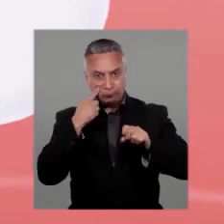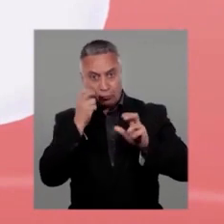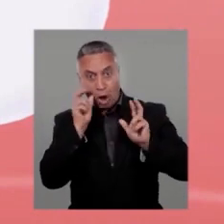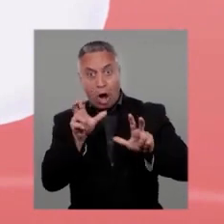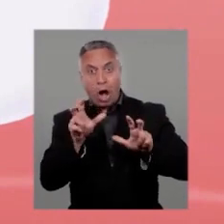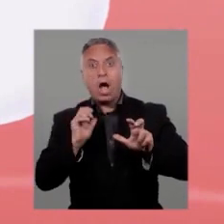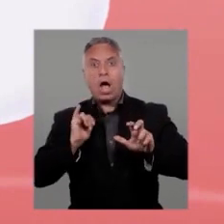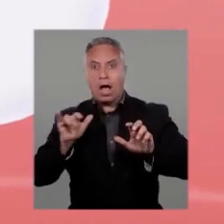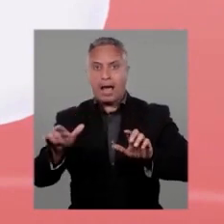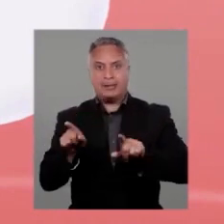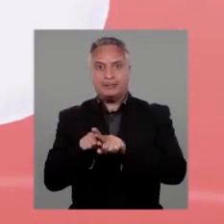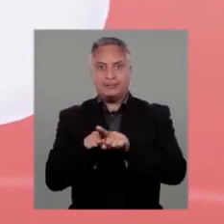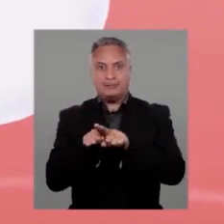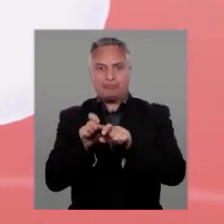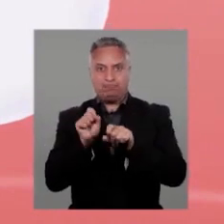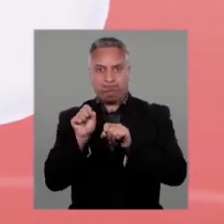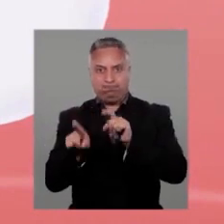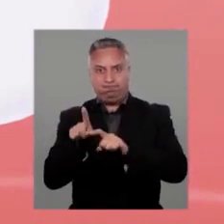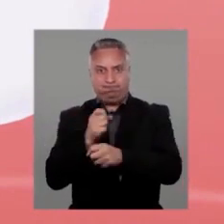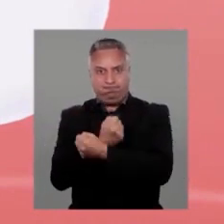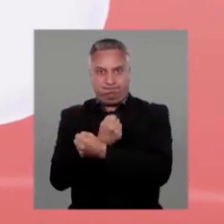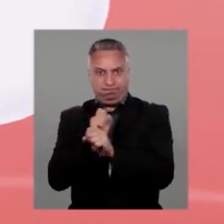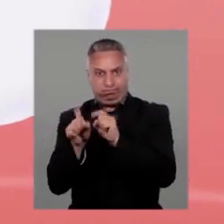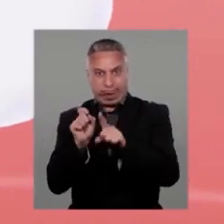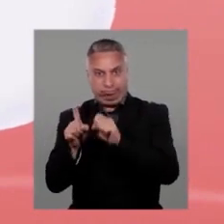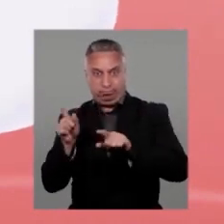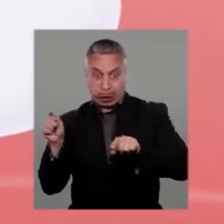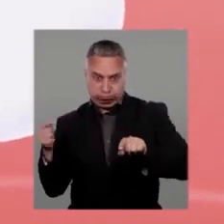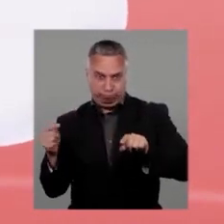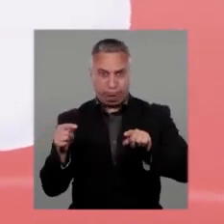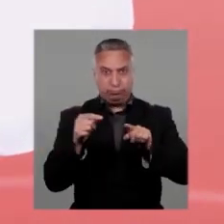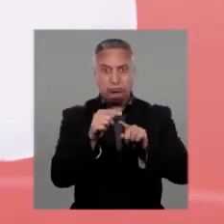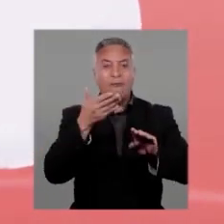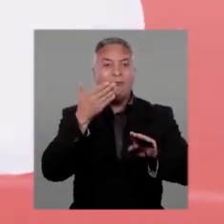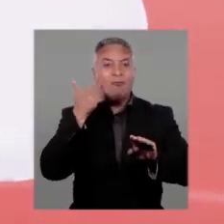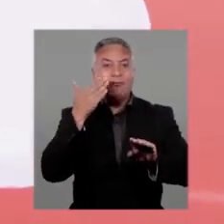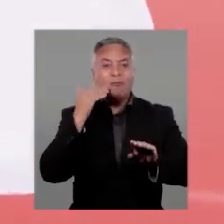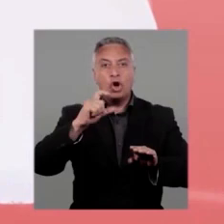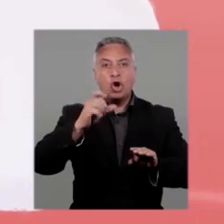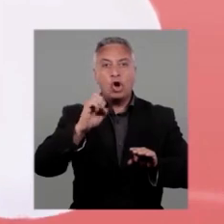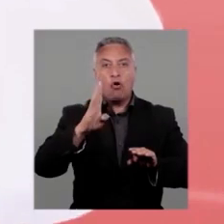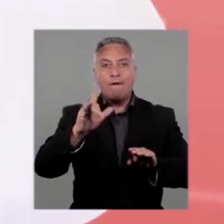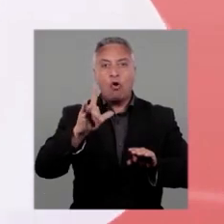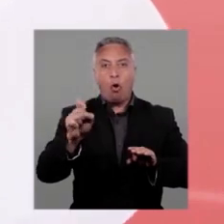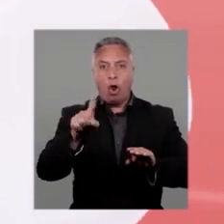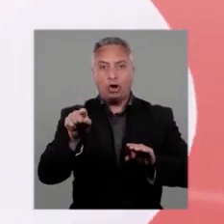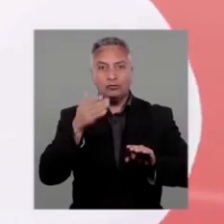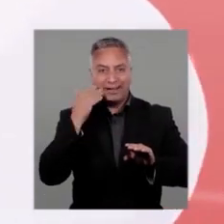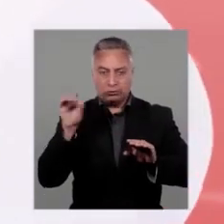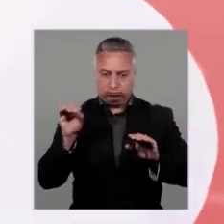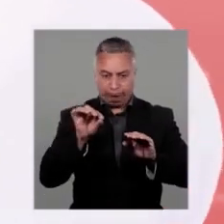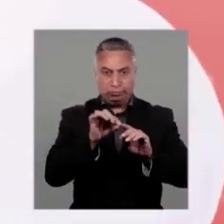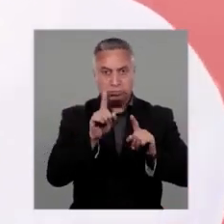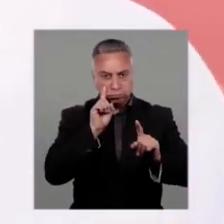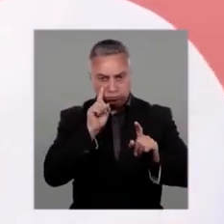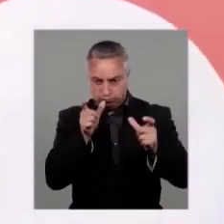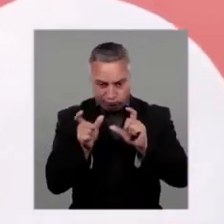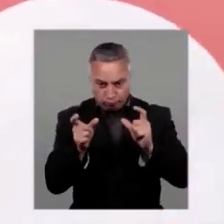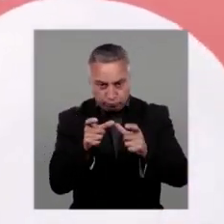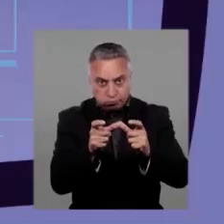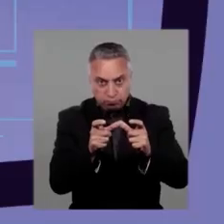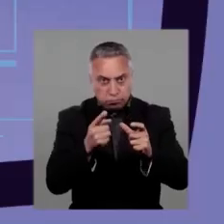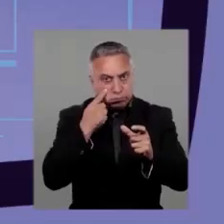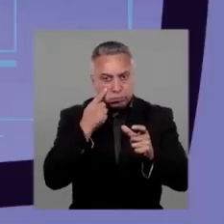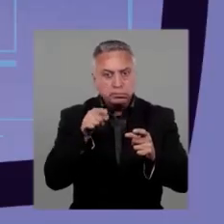alerta y envía al lugar a su equipo de defensa, los glóbulos blancos. Allí, los virus son enfrentados y sometidos a un control de identidad.